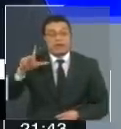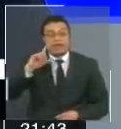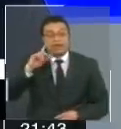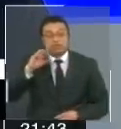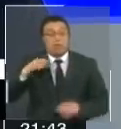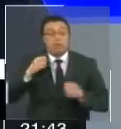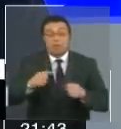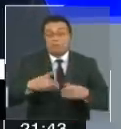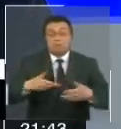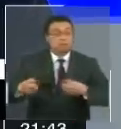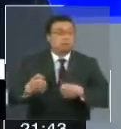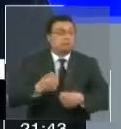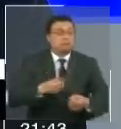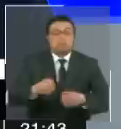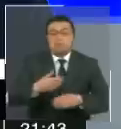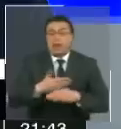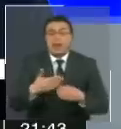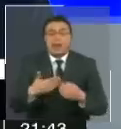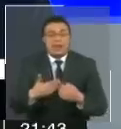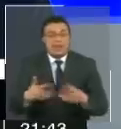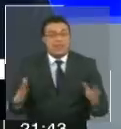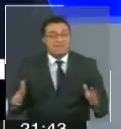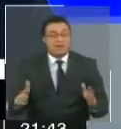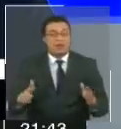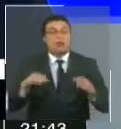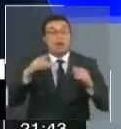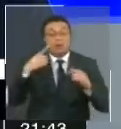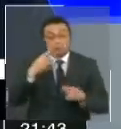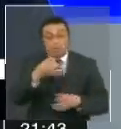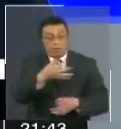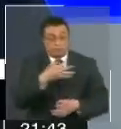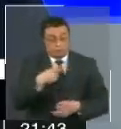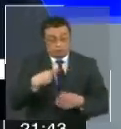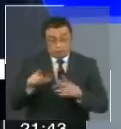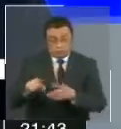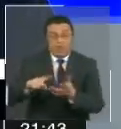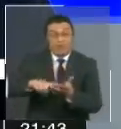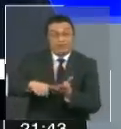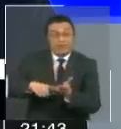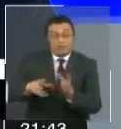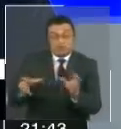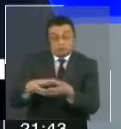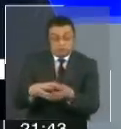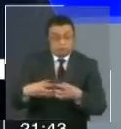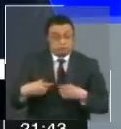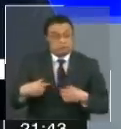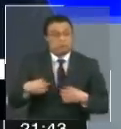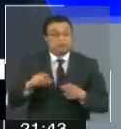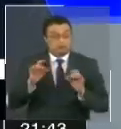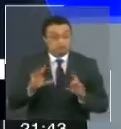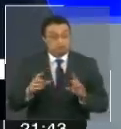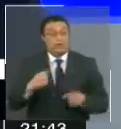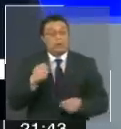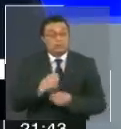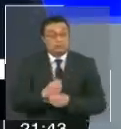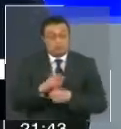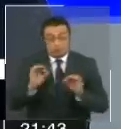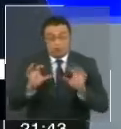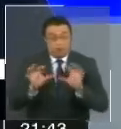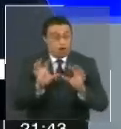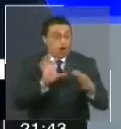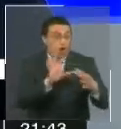actuar con total libertad. Y se nos dijo a nosotros que éramos un organismo técnico y que por tanto lo que sí teníamos que hacer era